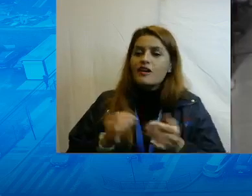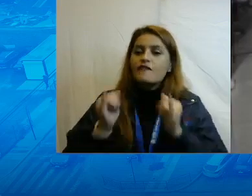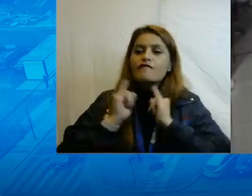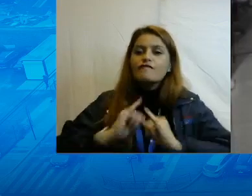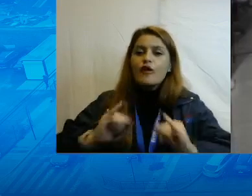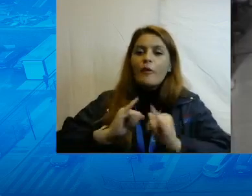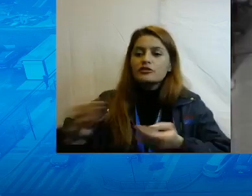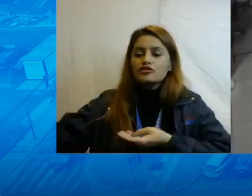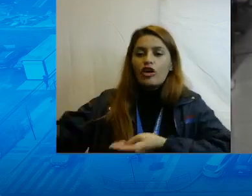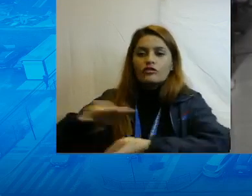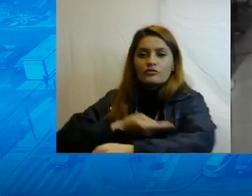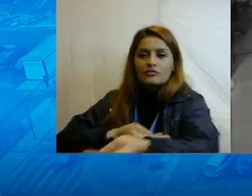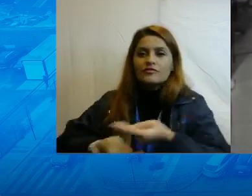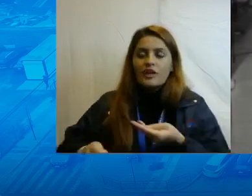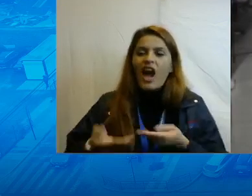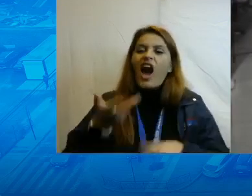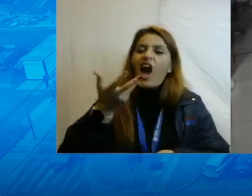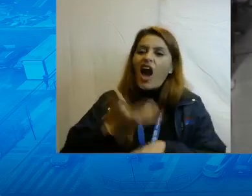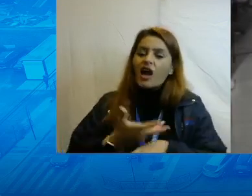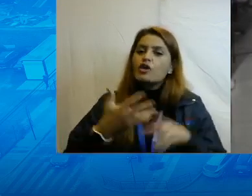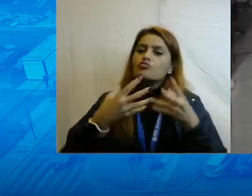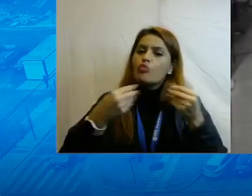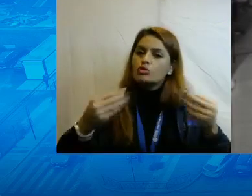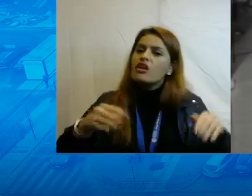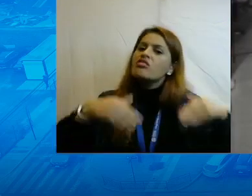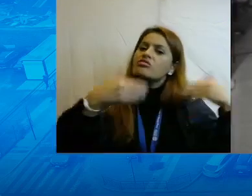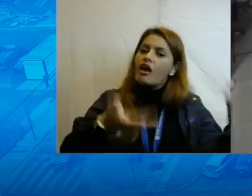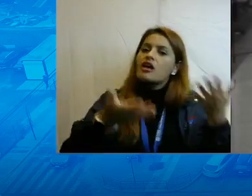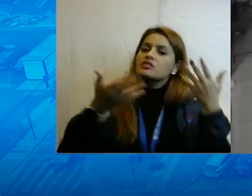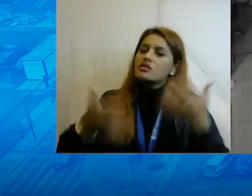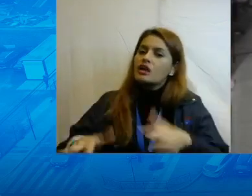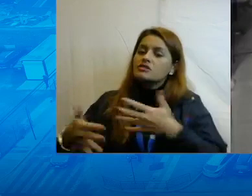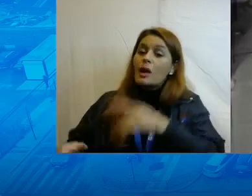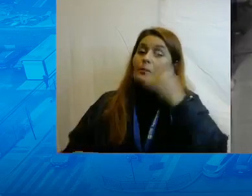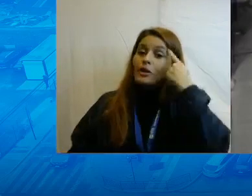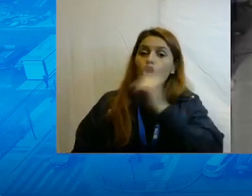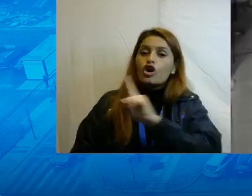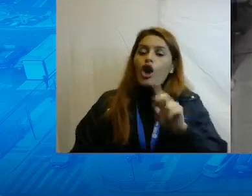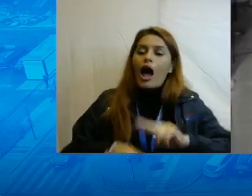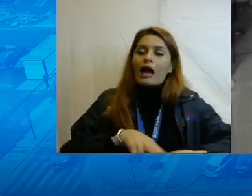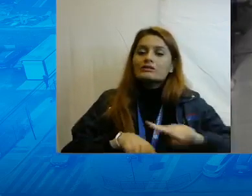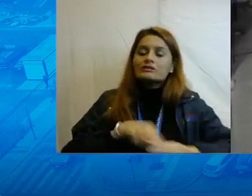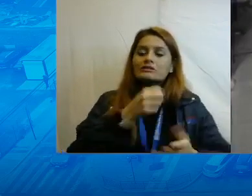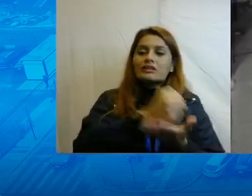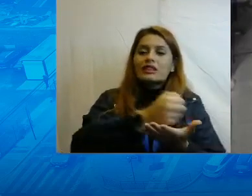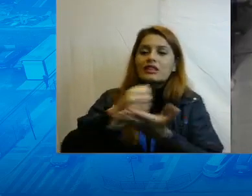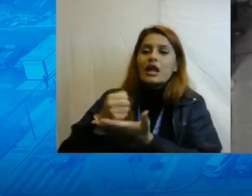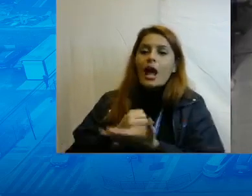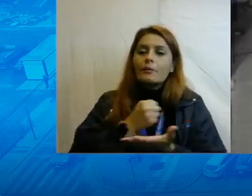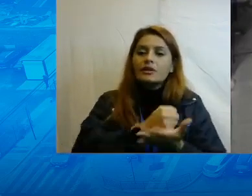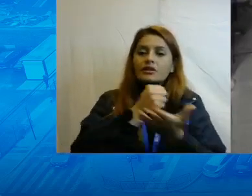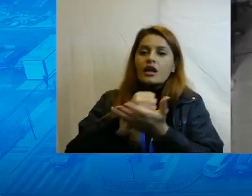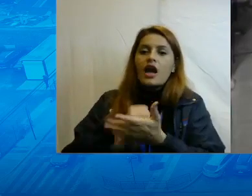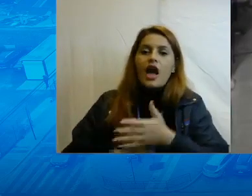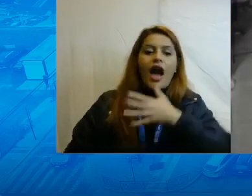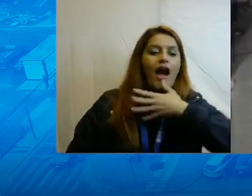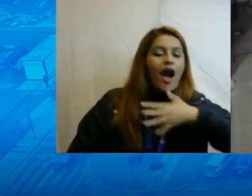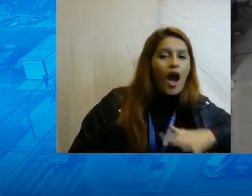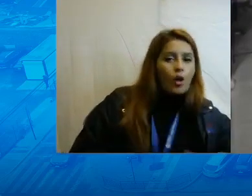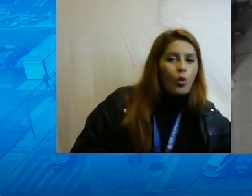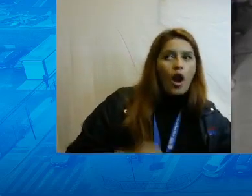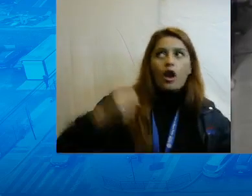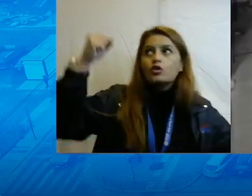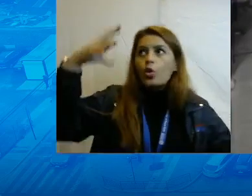hay varias sedes que se entregaron en comodato, pero que no se ha hecho el trámite en electricidad o en aguas andinas y